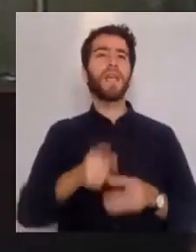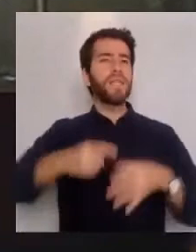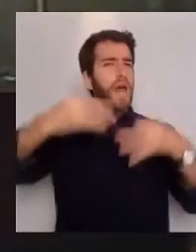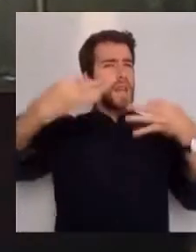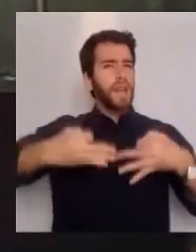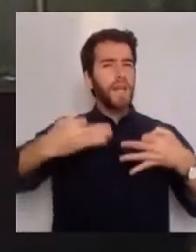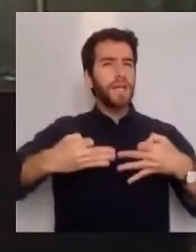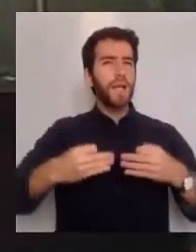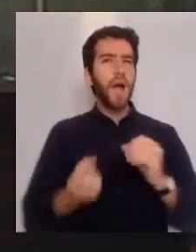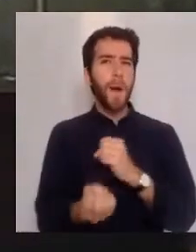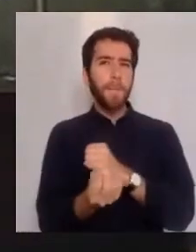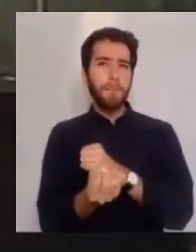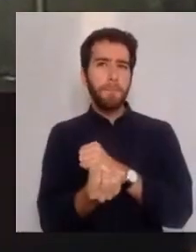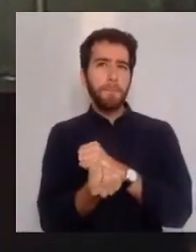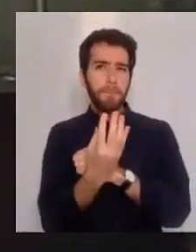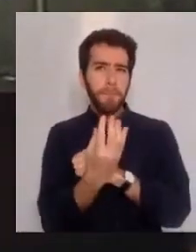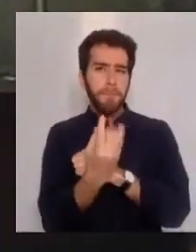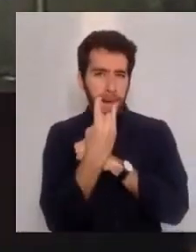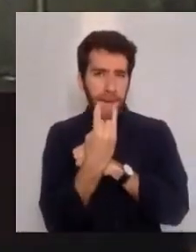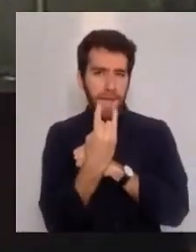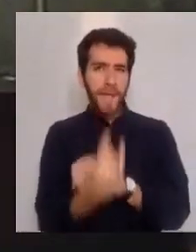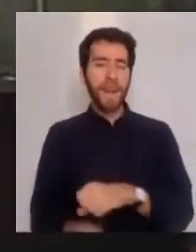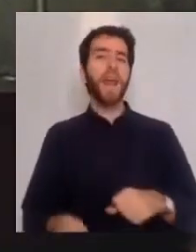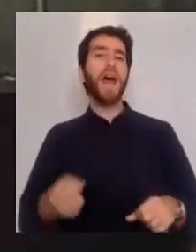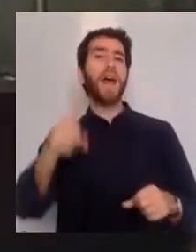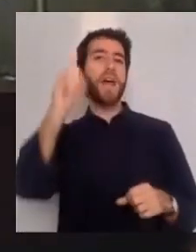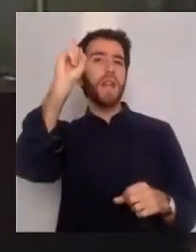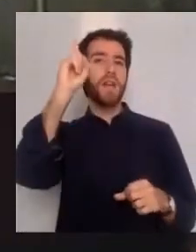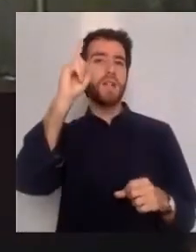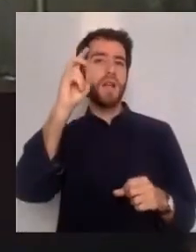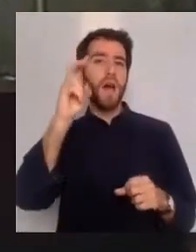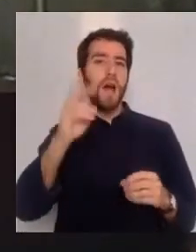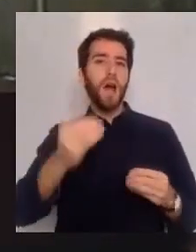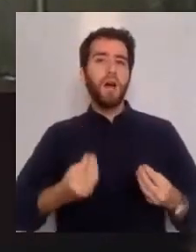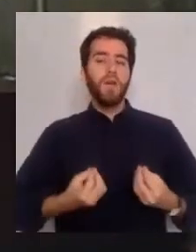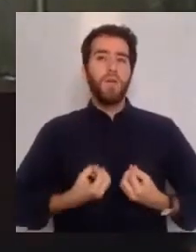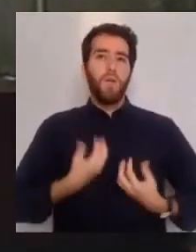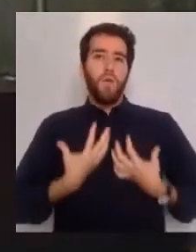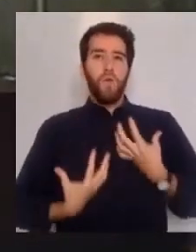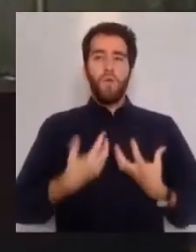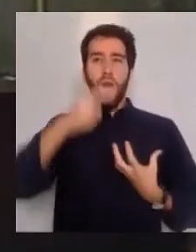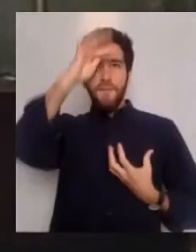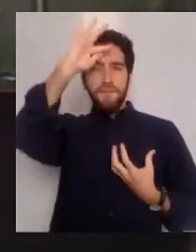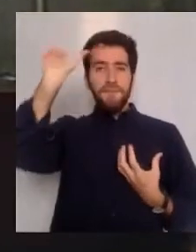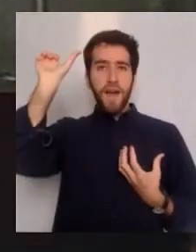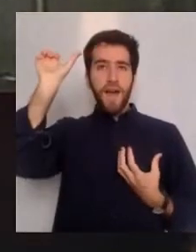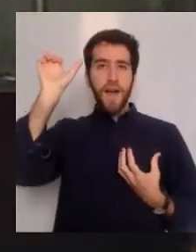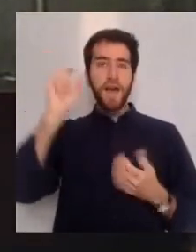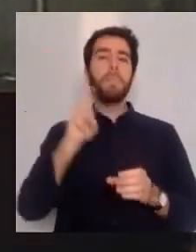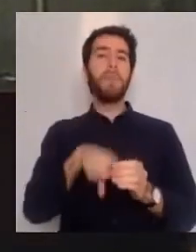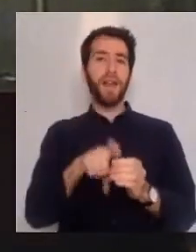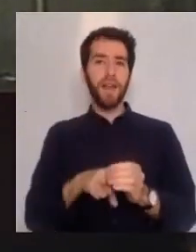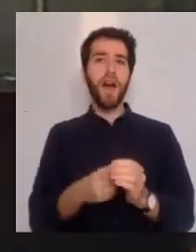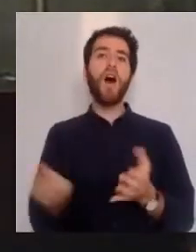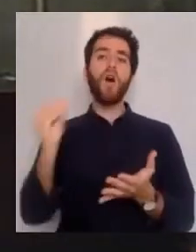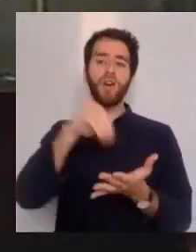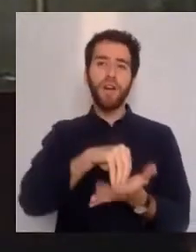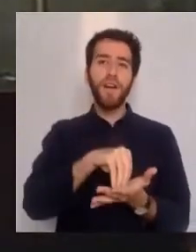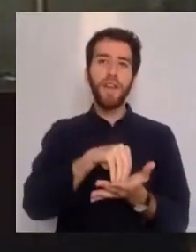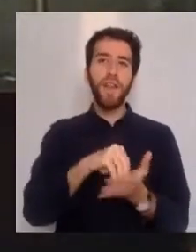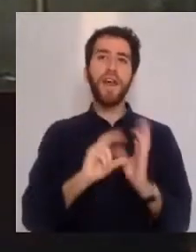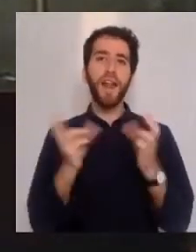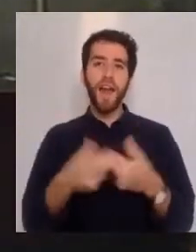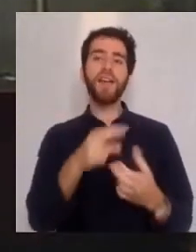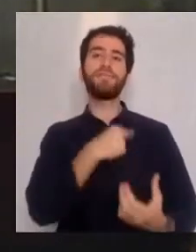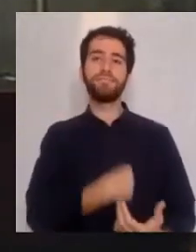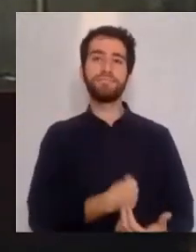Dios le hizo reavivar la fe y volver a formar parte de la Iglesia que había abandonado. Ellos son,